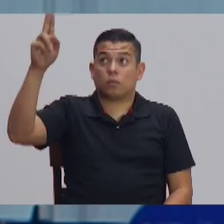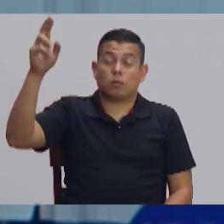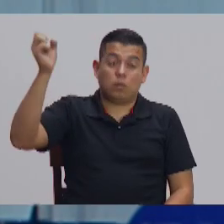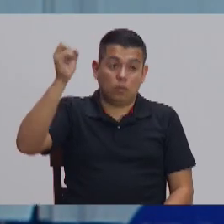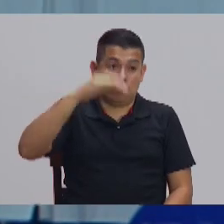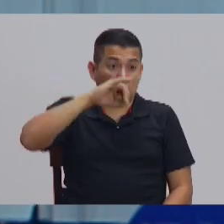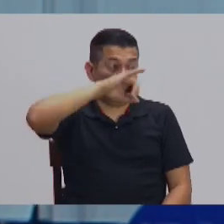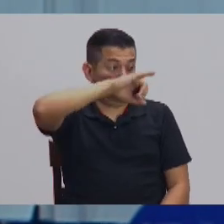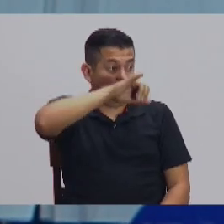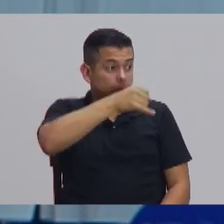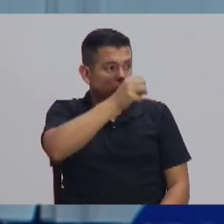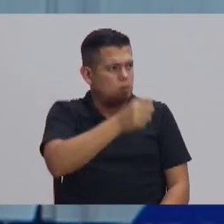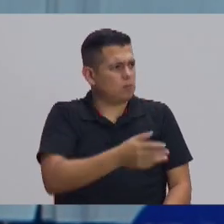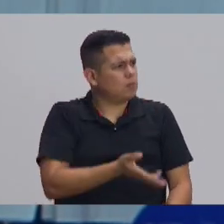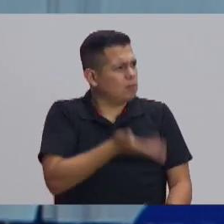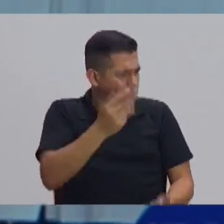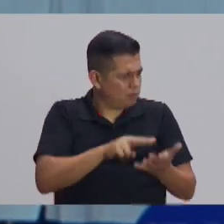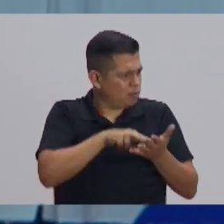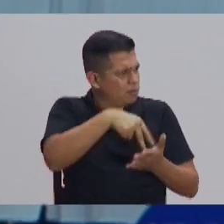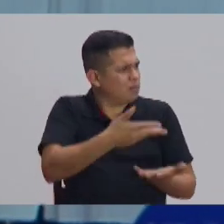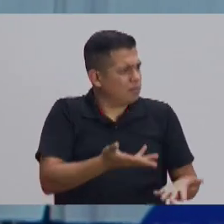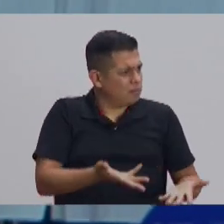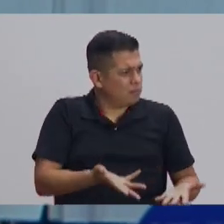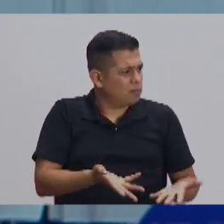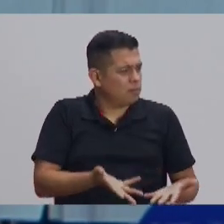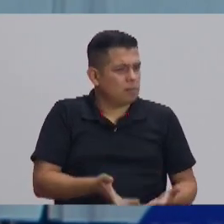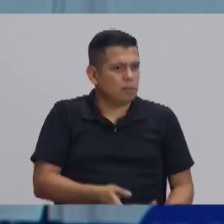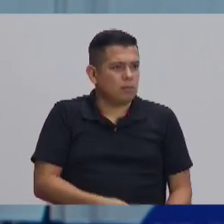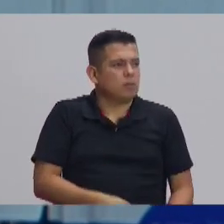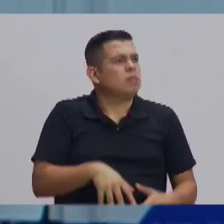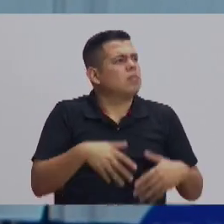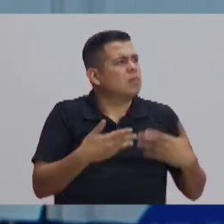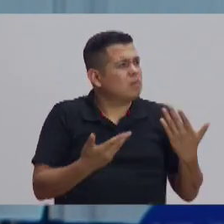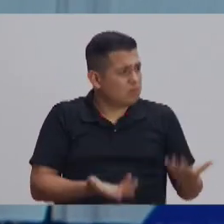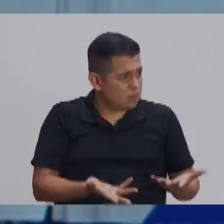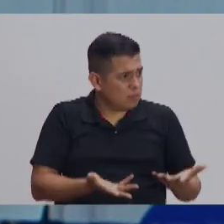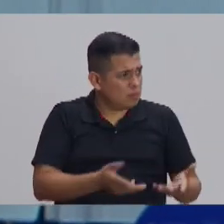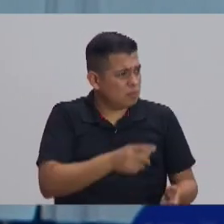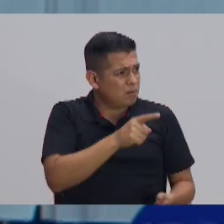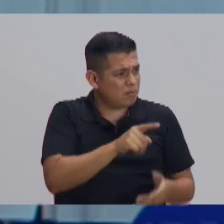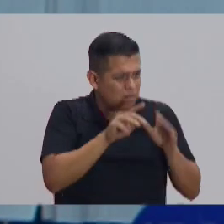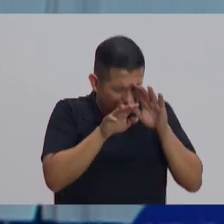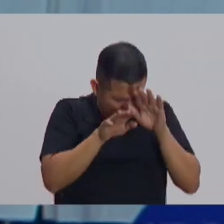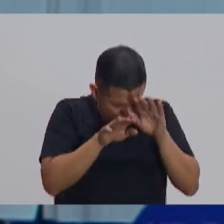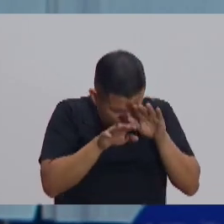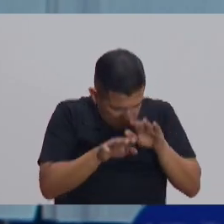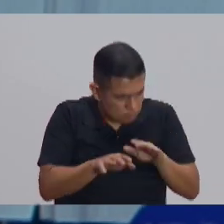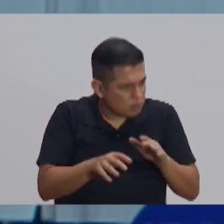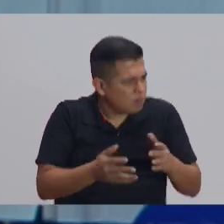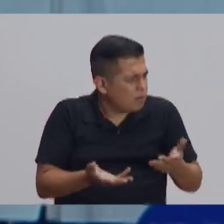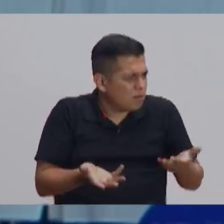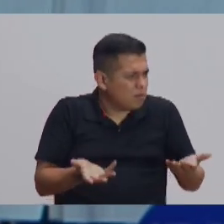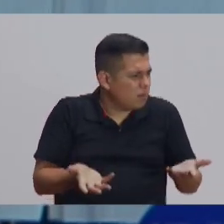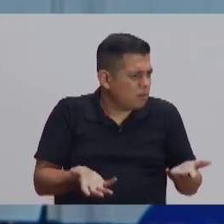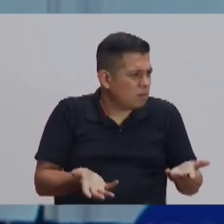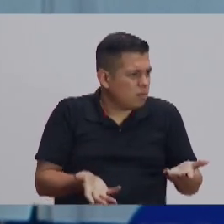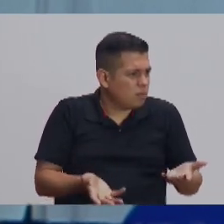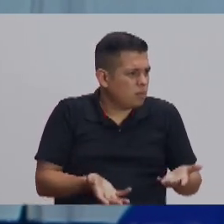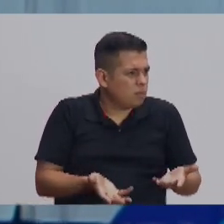josué levántate porque te postras así